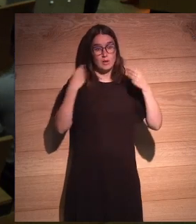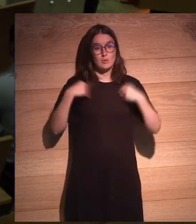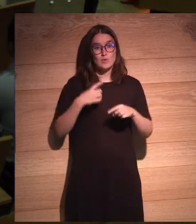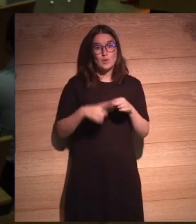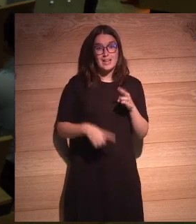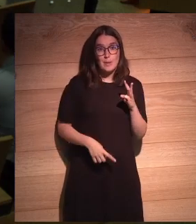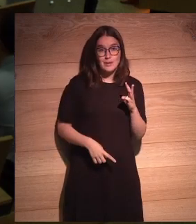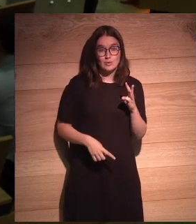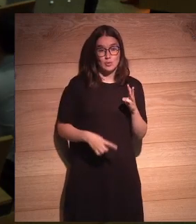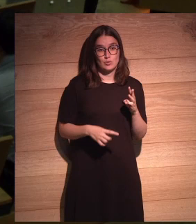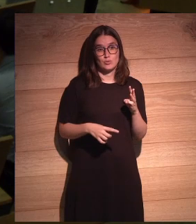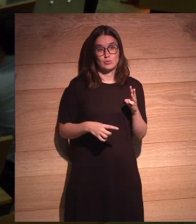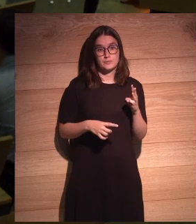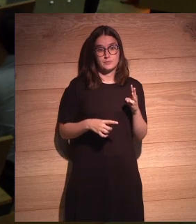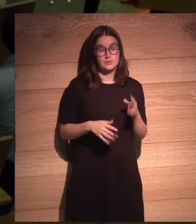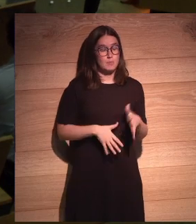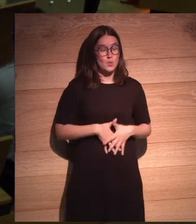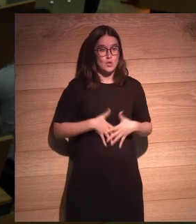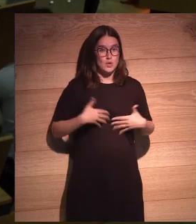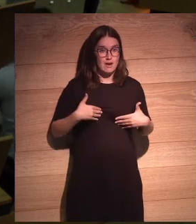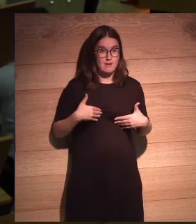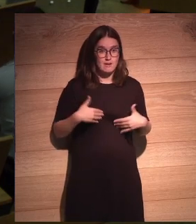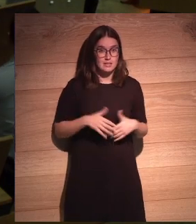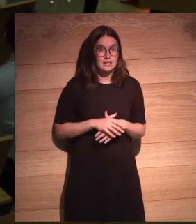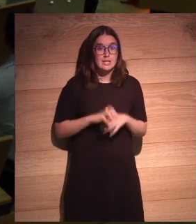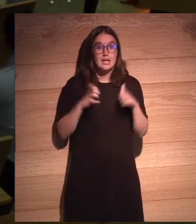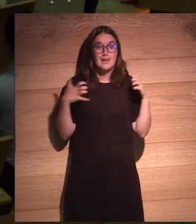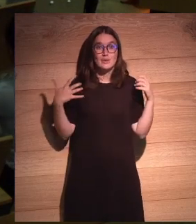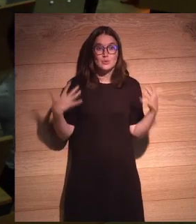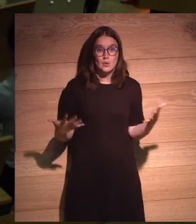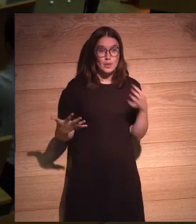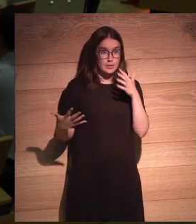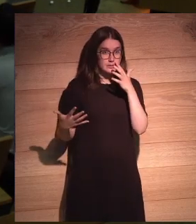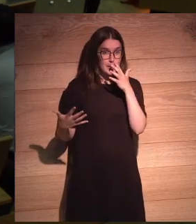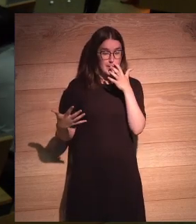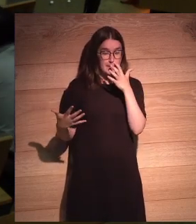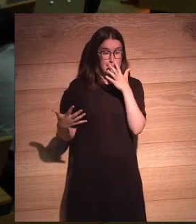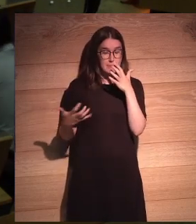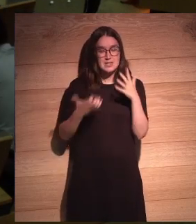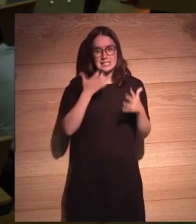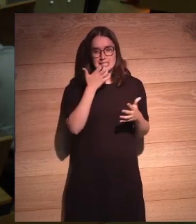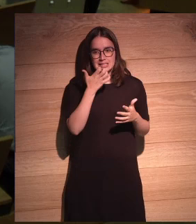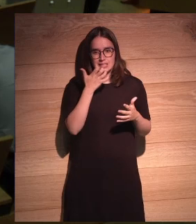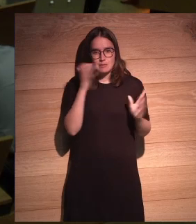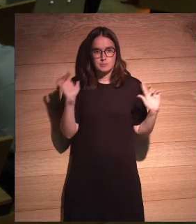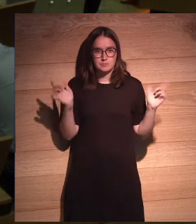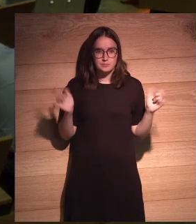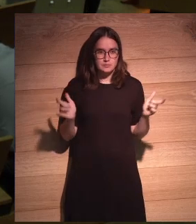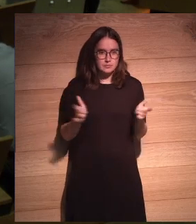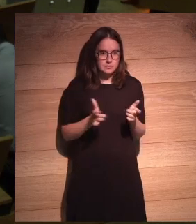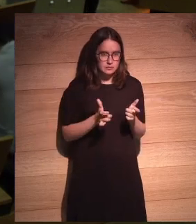los elementos de carácter emocional. Entonces, si vamos